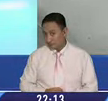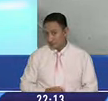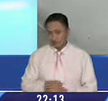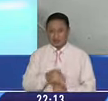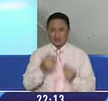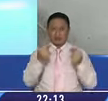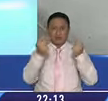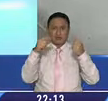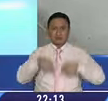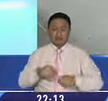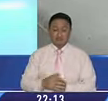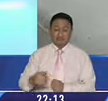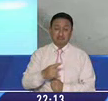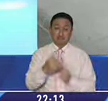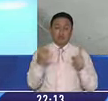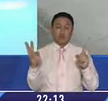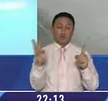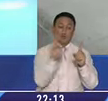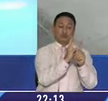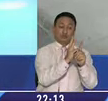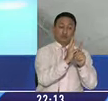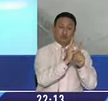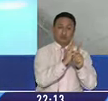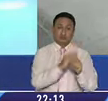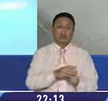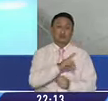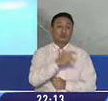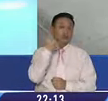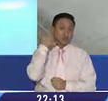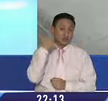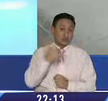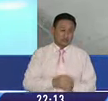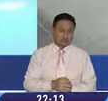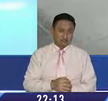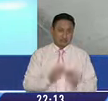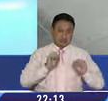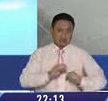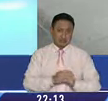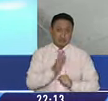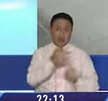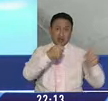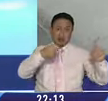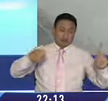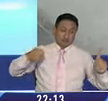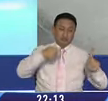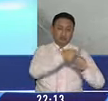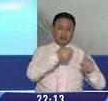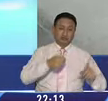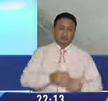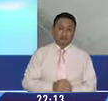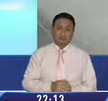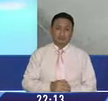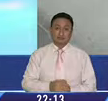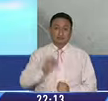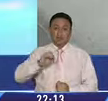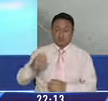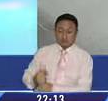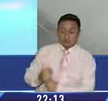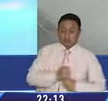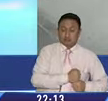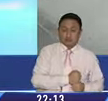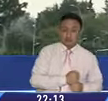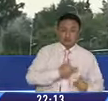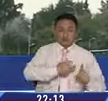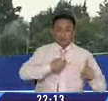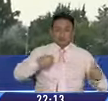segundos prácticamente lo acorralaron, buscaban el celular y no dudaron en atacarlo con un cuchillo cuando la víctima intentó evitar el